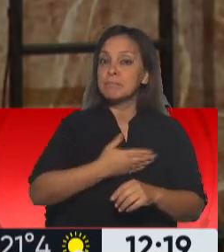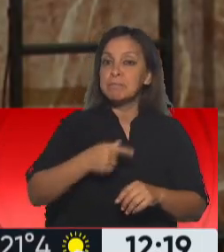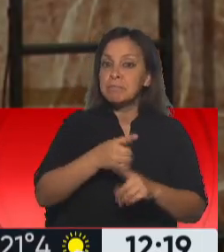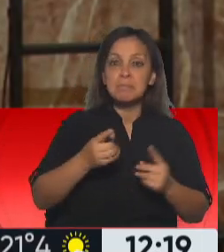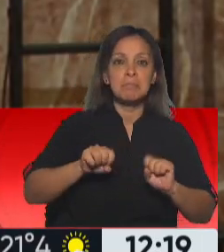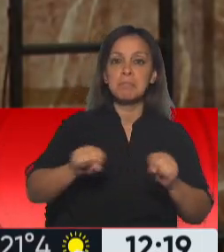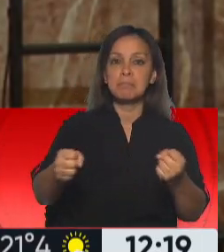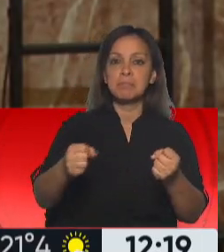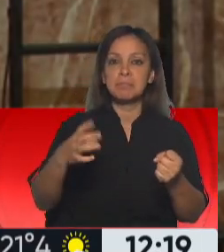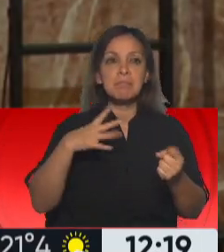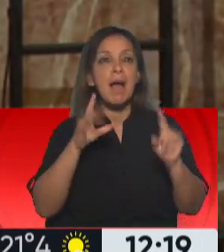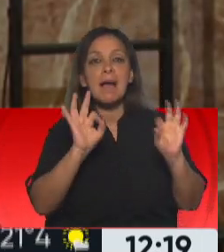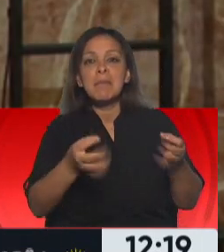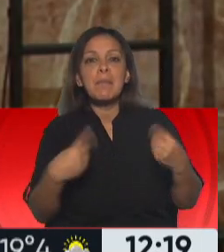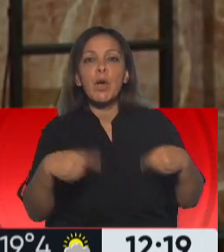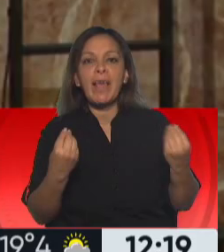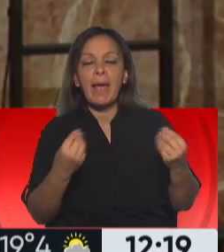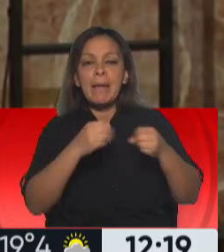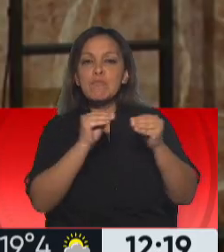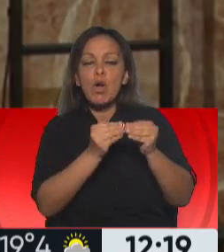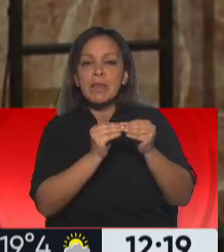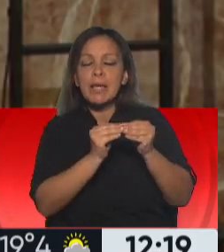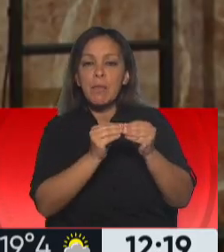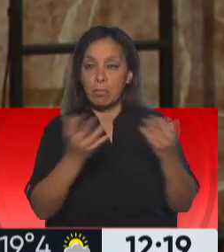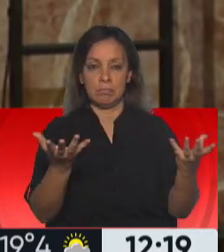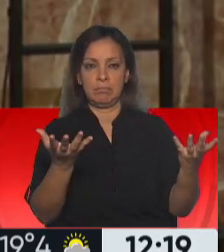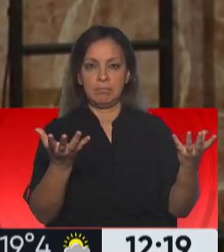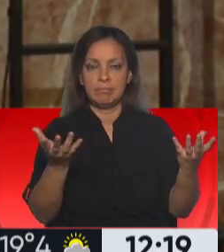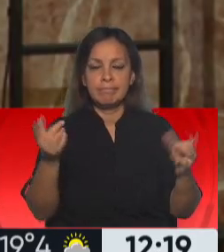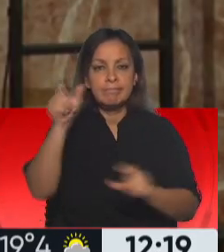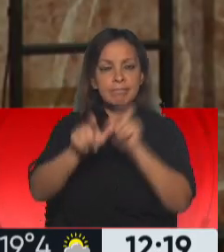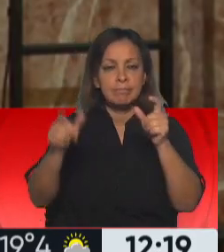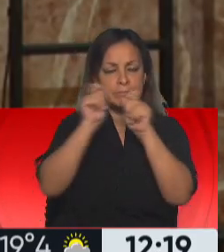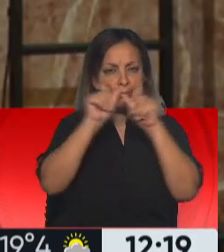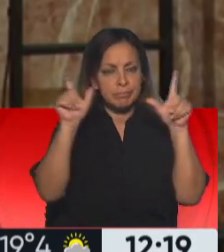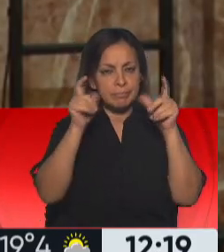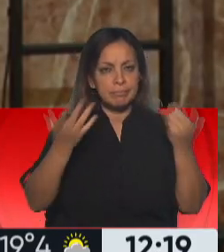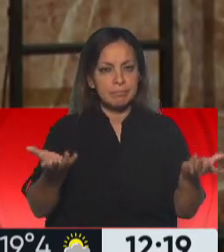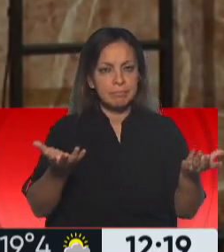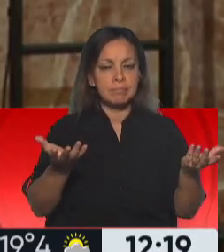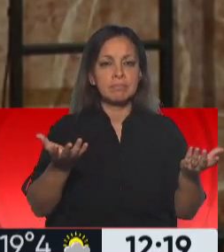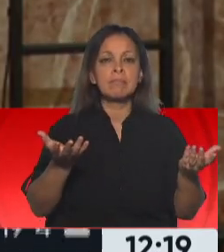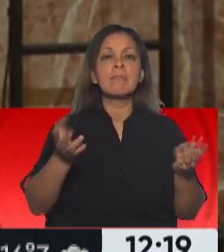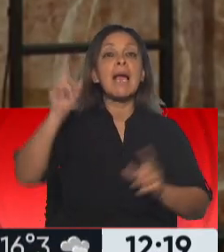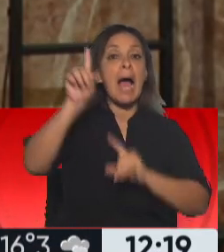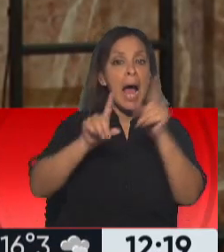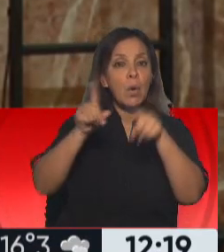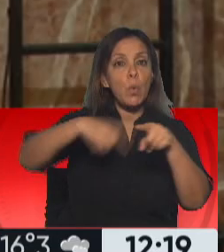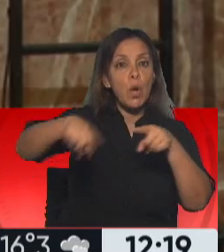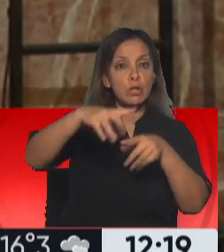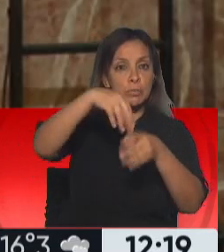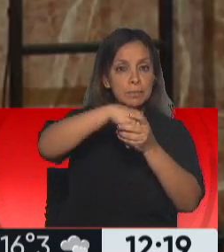dado motivos, los integrantes de la misma se han visto sorprendidos, muchos de ellos estaban en la reunión